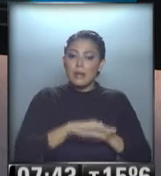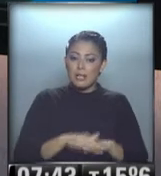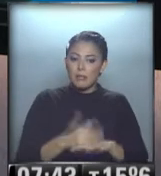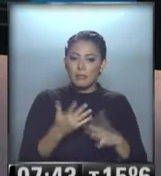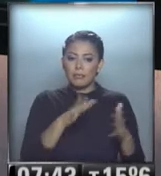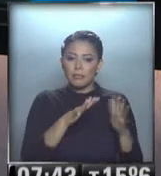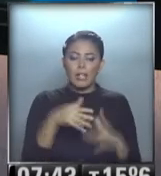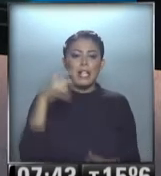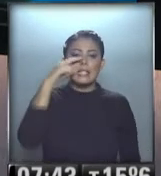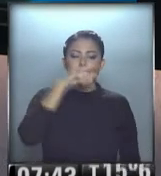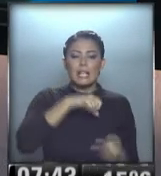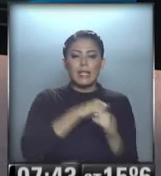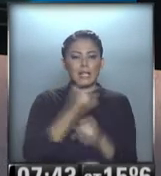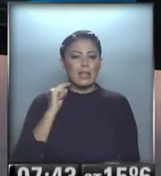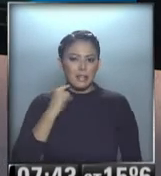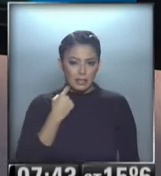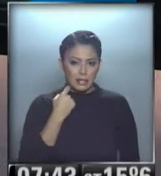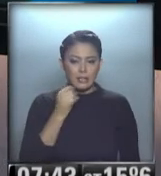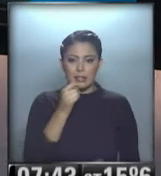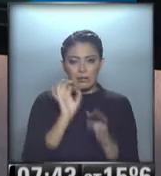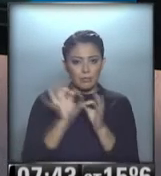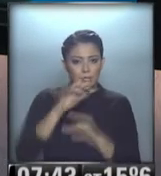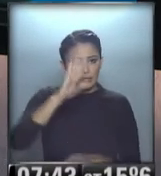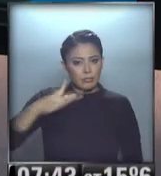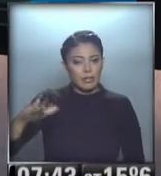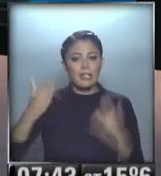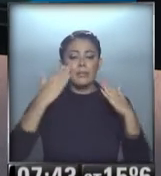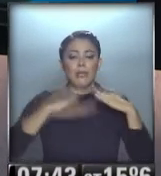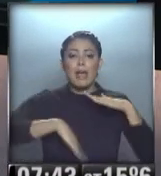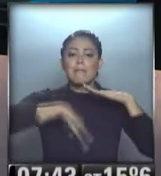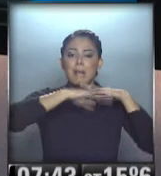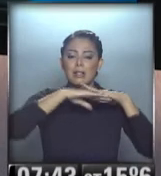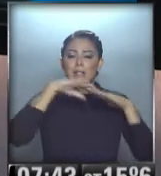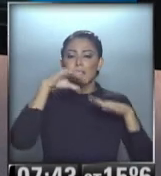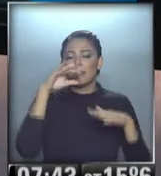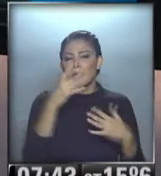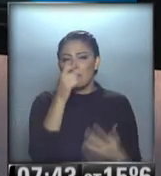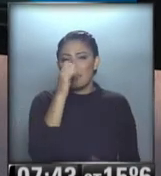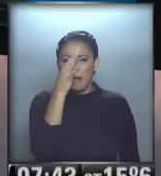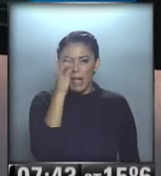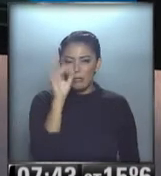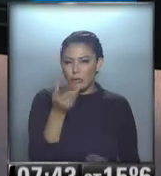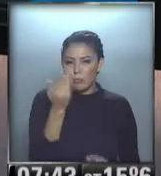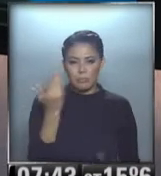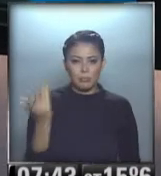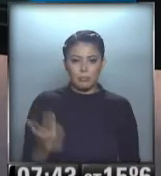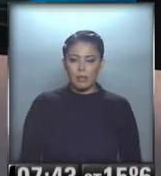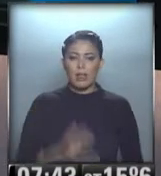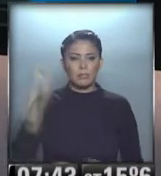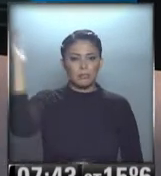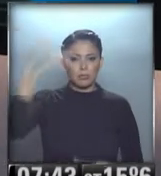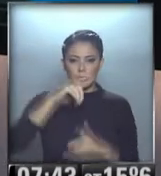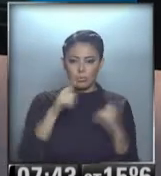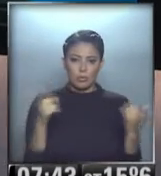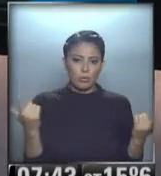entre los 7 y los 13 grados en la costa. Y las máximas que apenas van a superar los 20 grados. No se esperan lluvias en general en